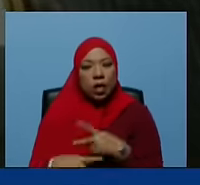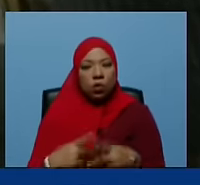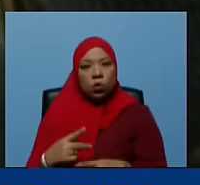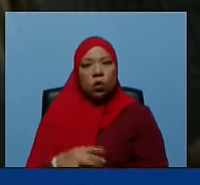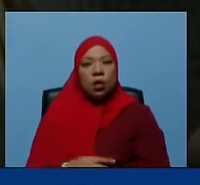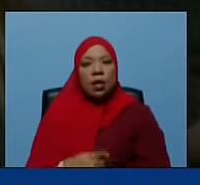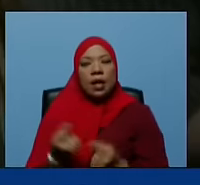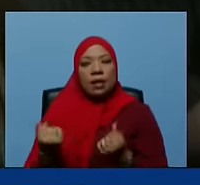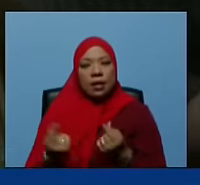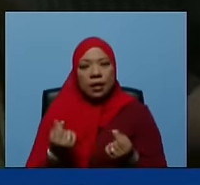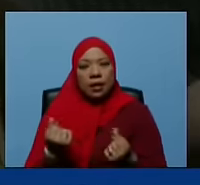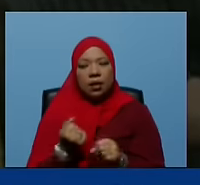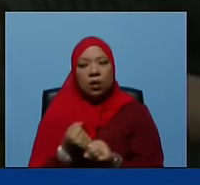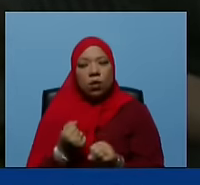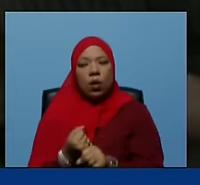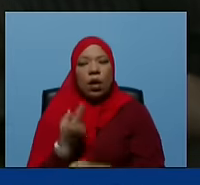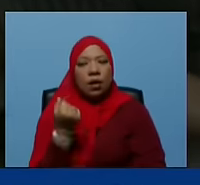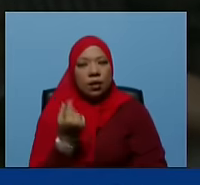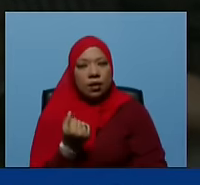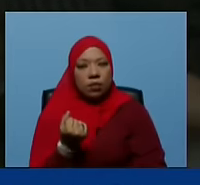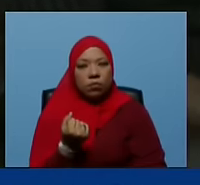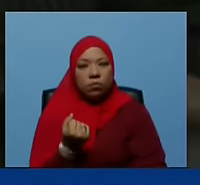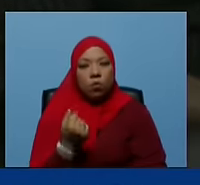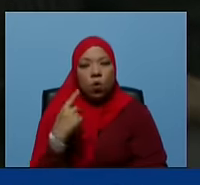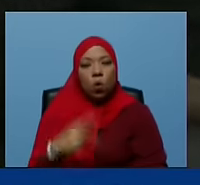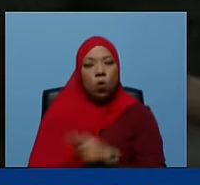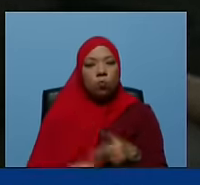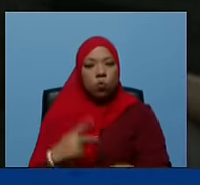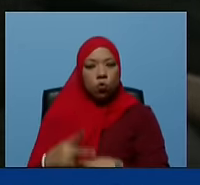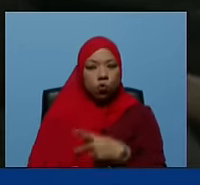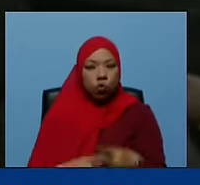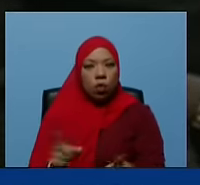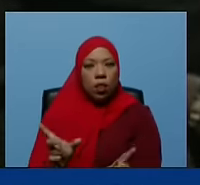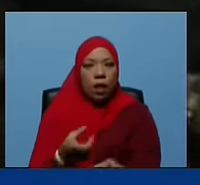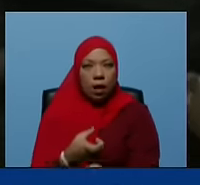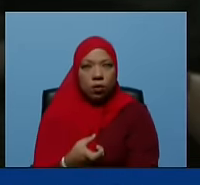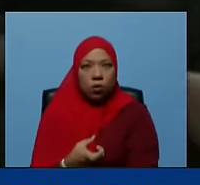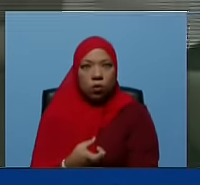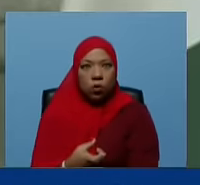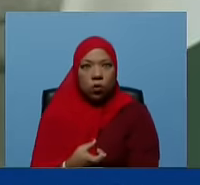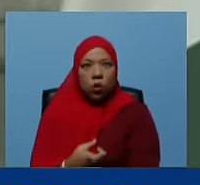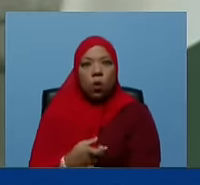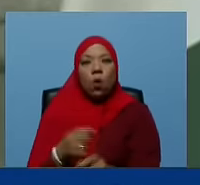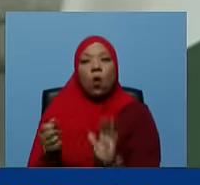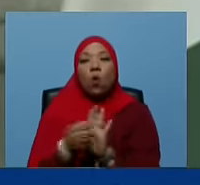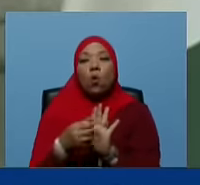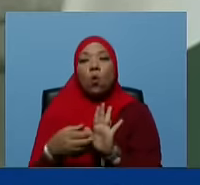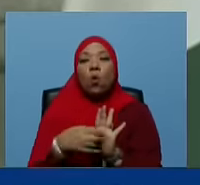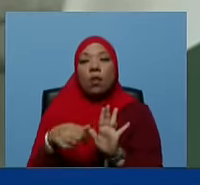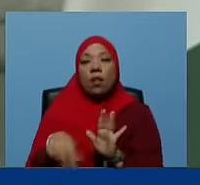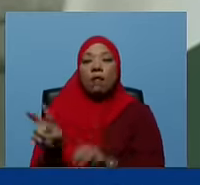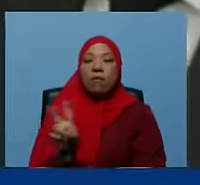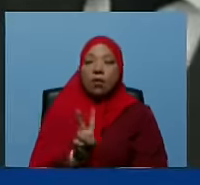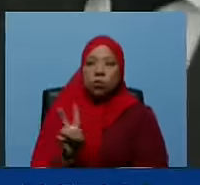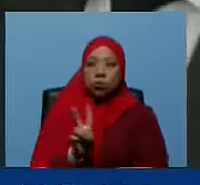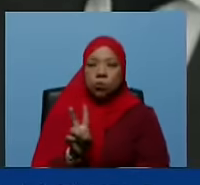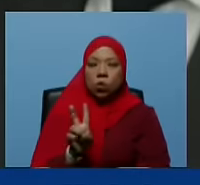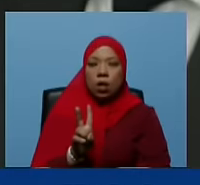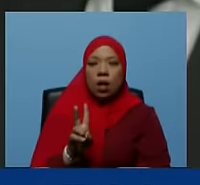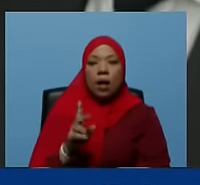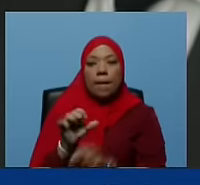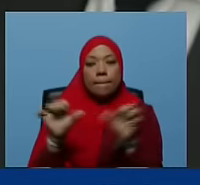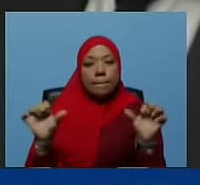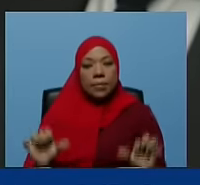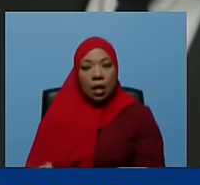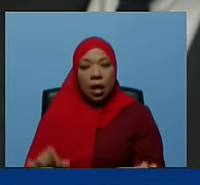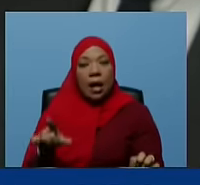de inversión para la producción de gas desde el Golfo de Venezuela, desde la plataforma